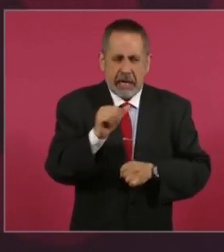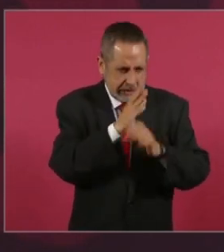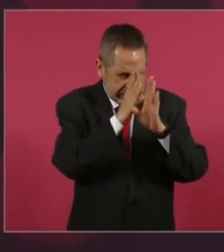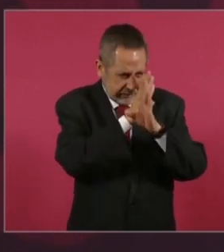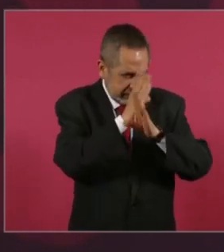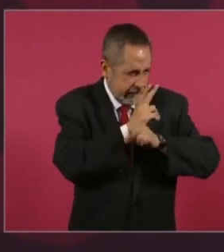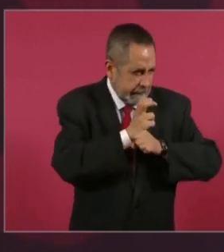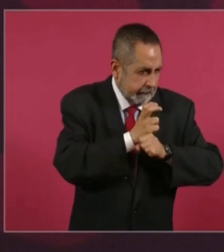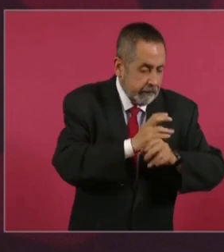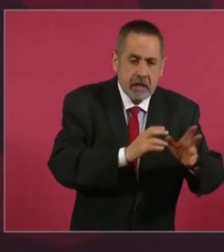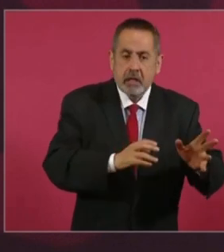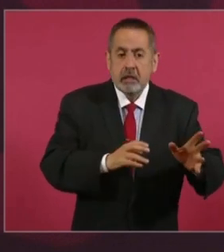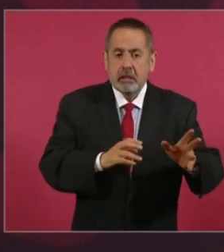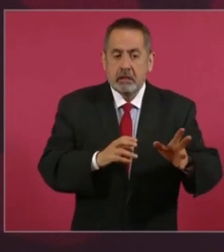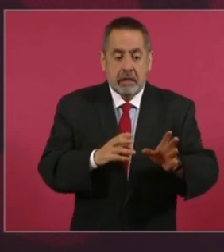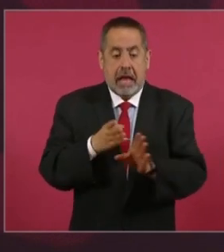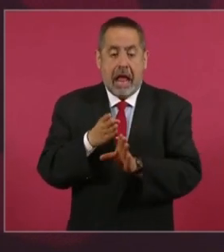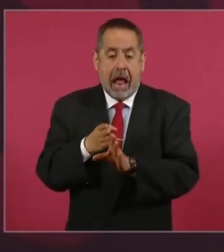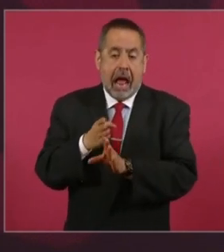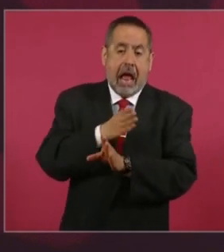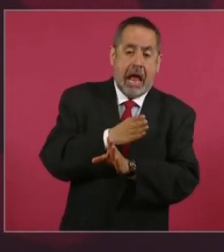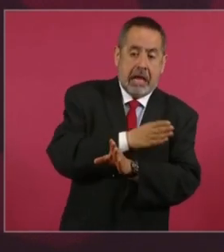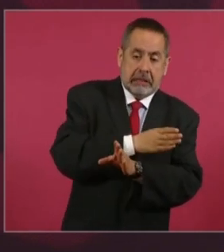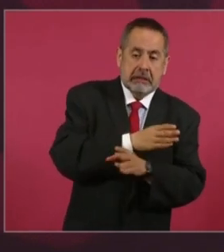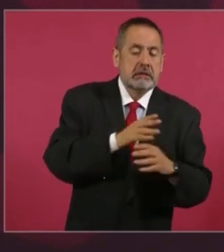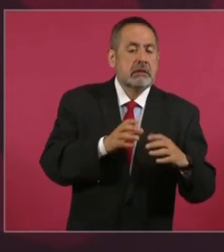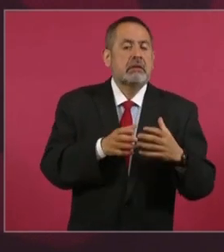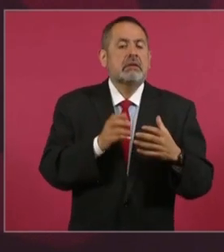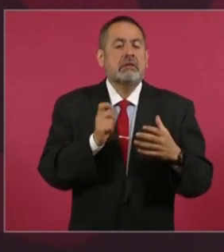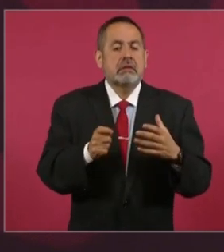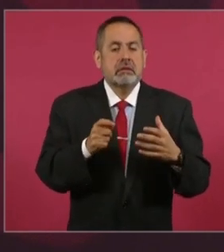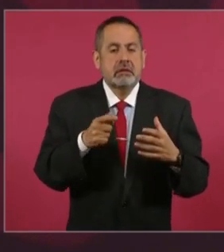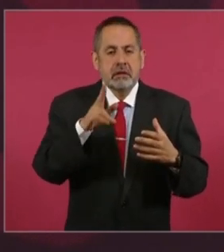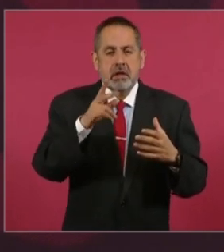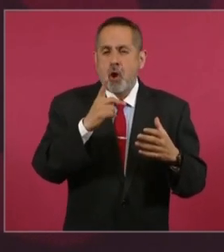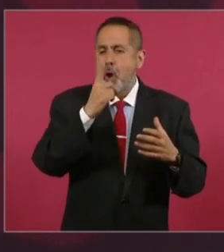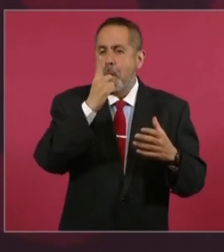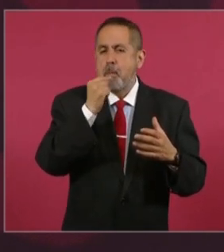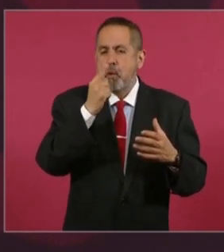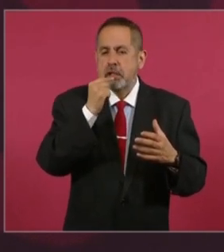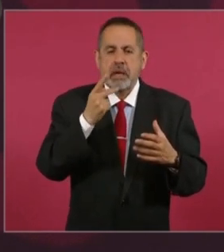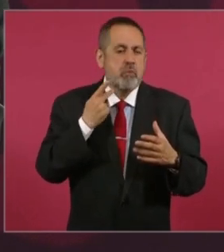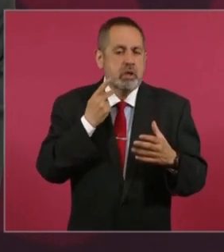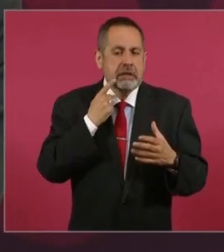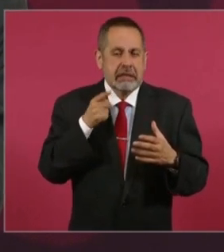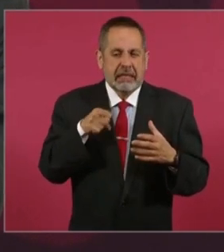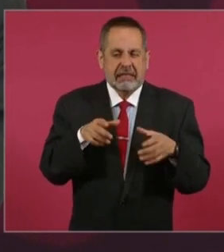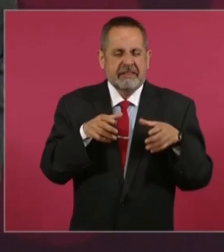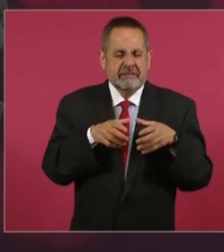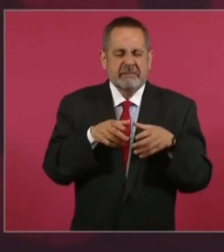Antes de ese sistema de espionaje había una policía política